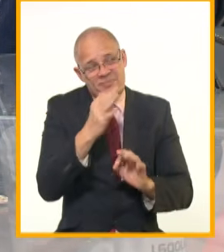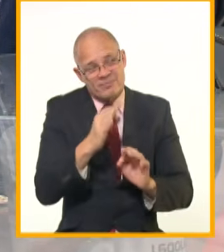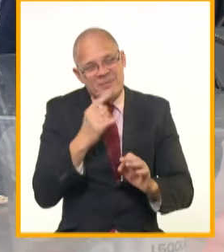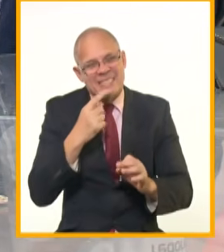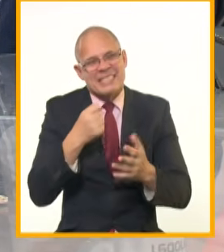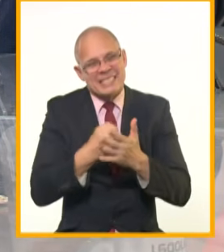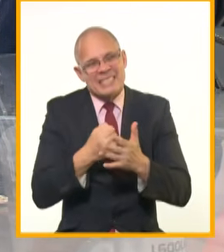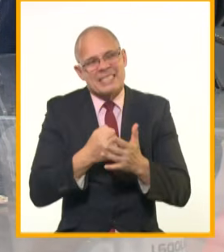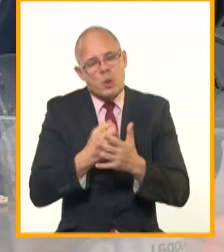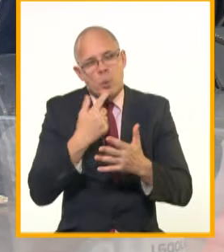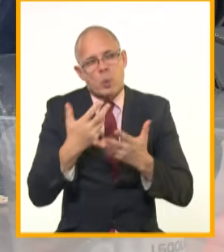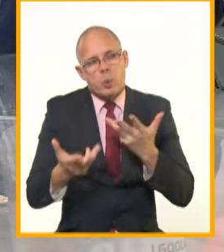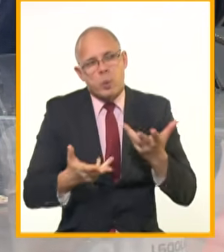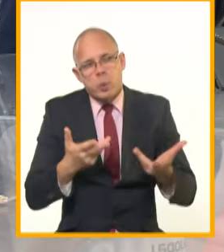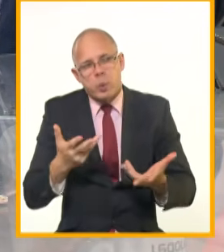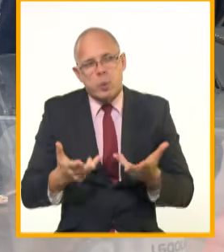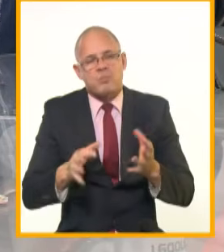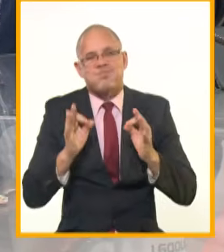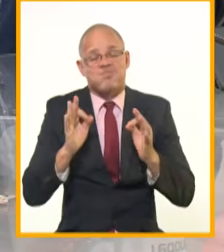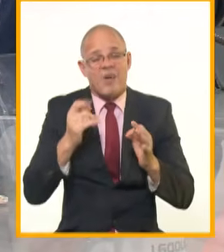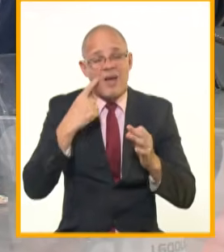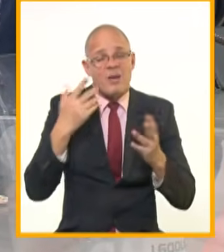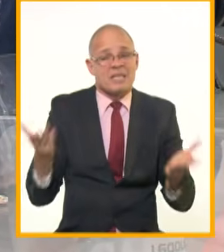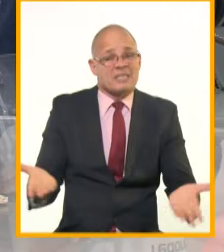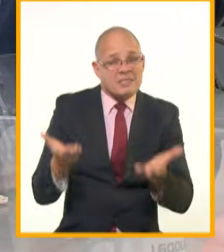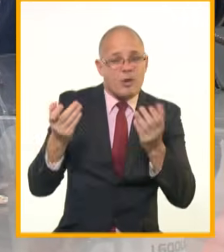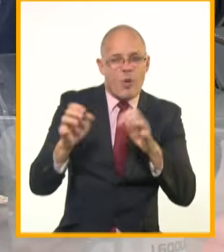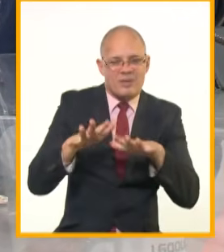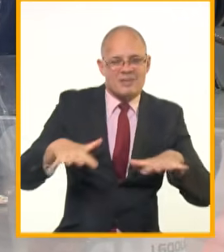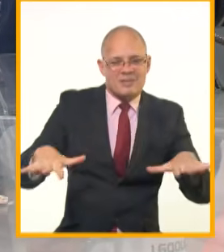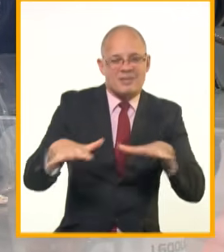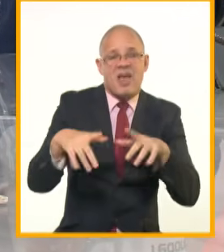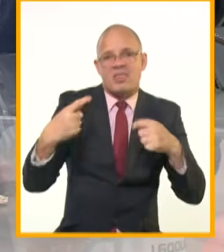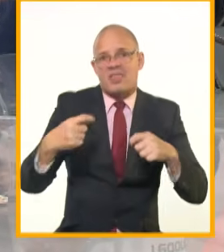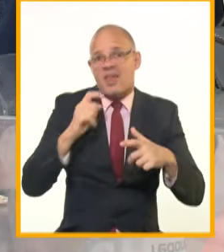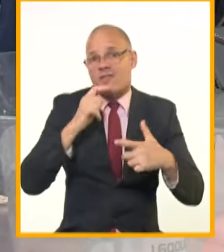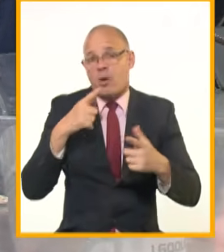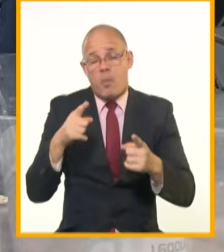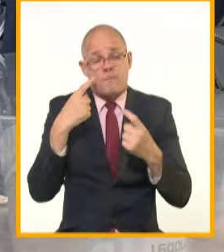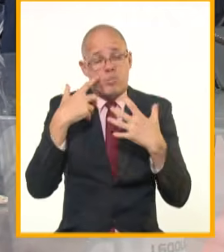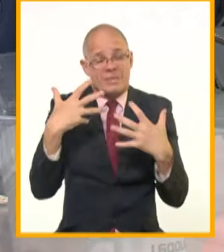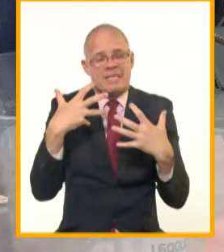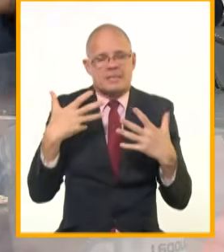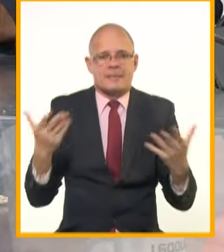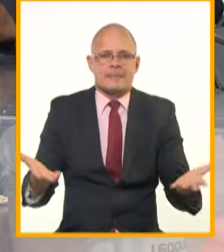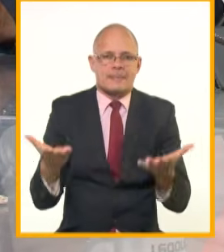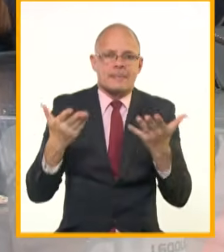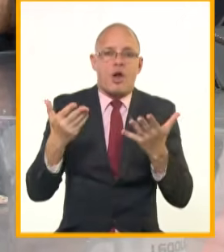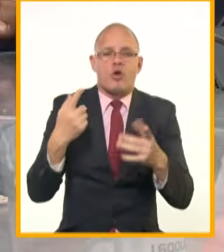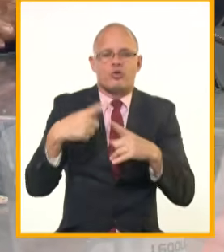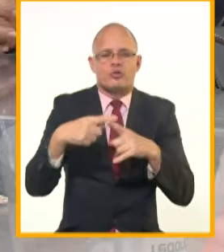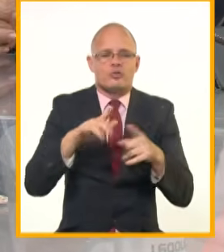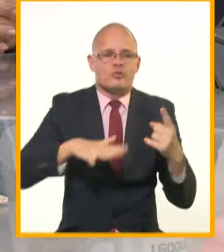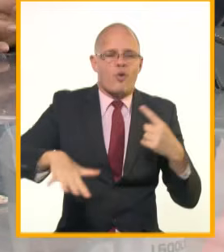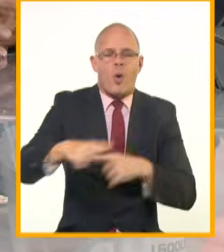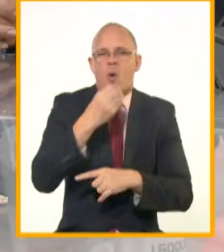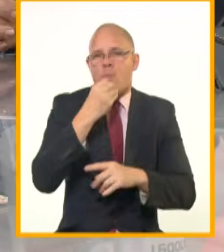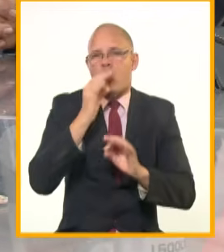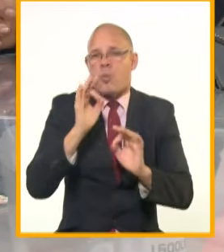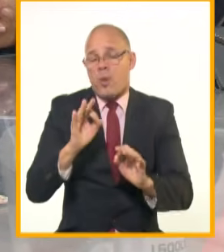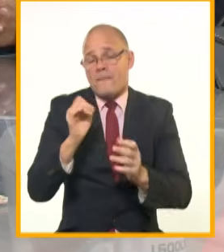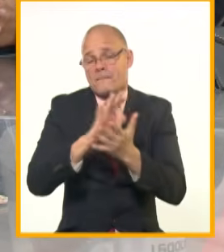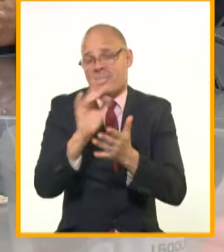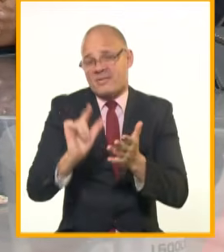potenciar sobre todo ese desarrollo territorial tan necesario y tan imprescindible para el florecimiento de una provincia nueva como